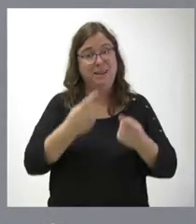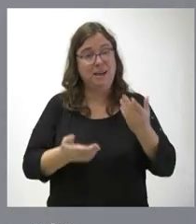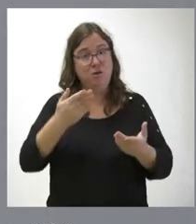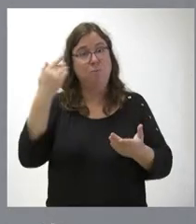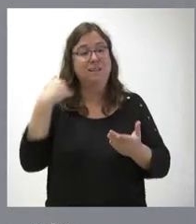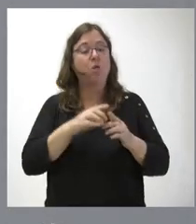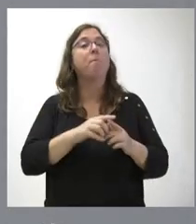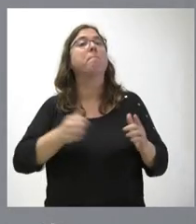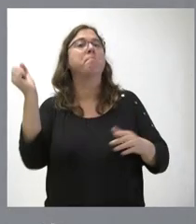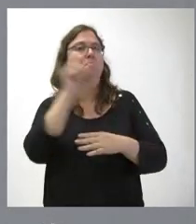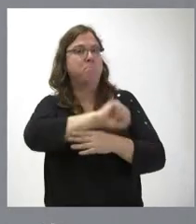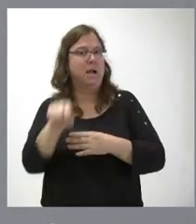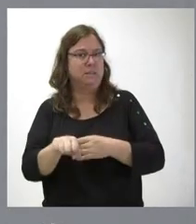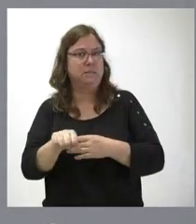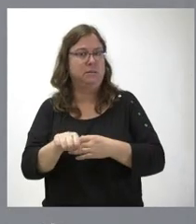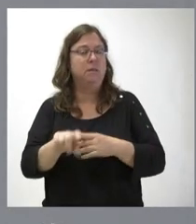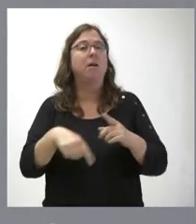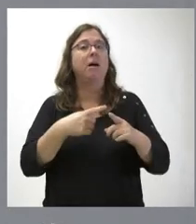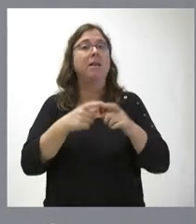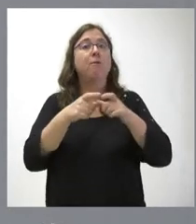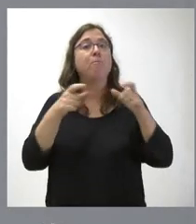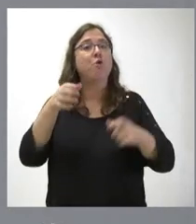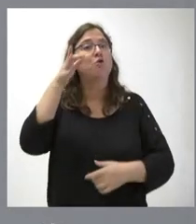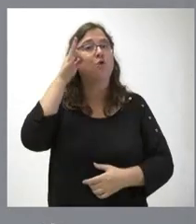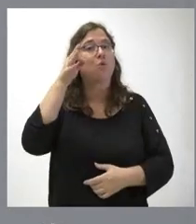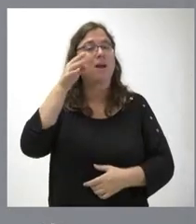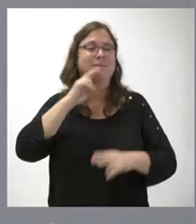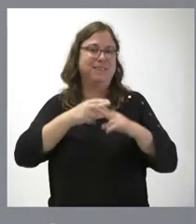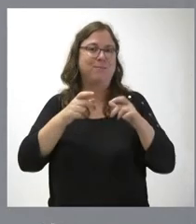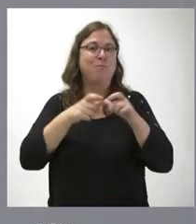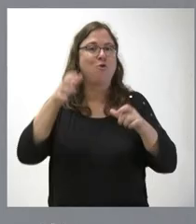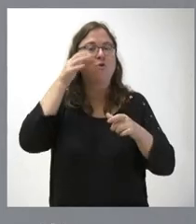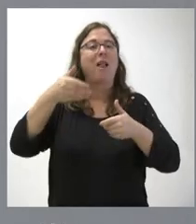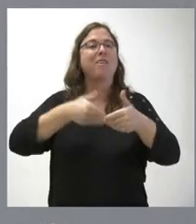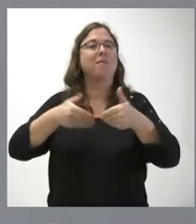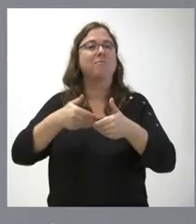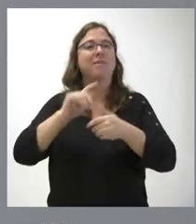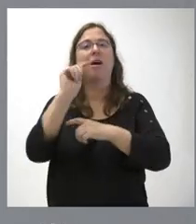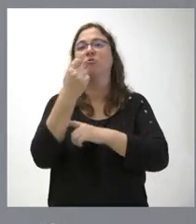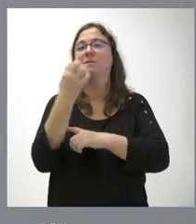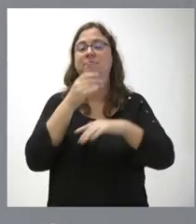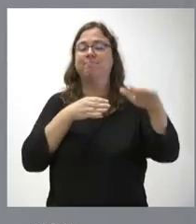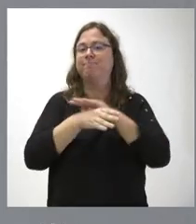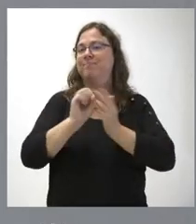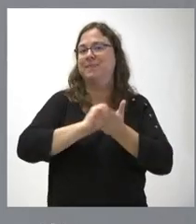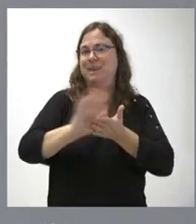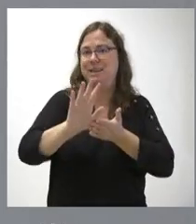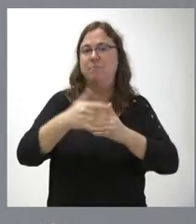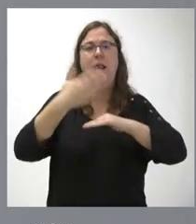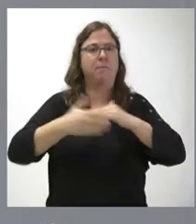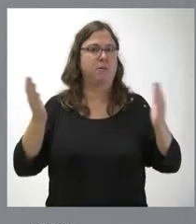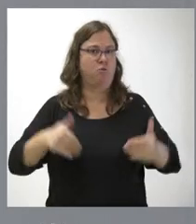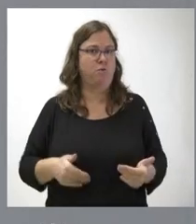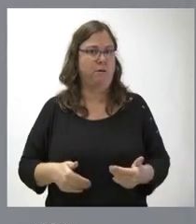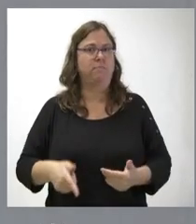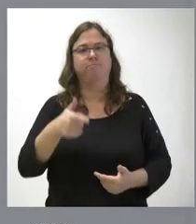con el bono rural demanda lo que se está consiguiendo es que el acceso sea gratuito e ilimitado esto